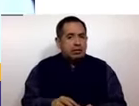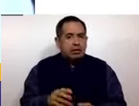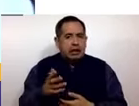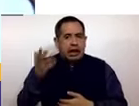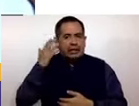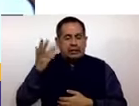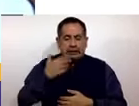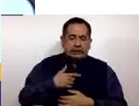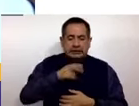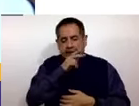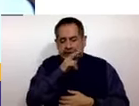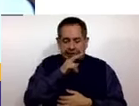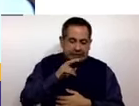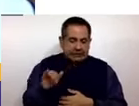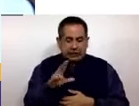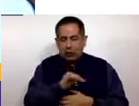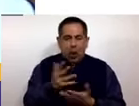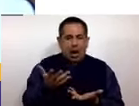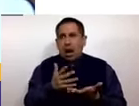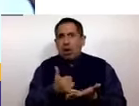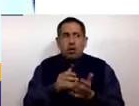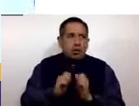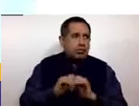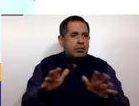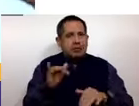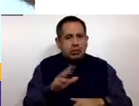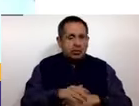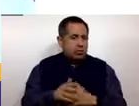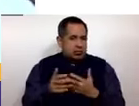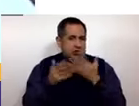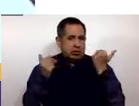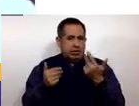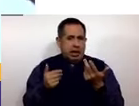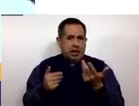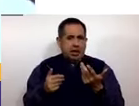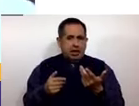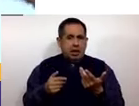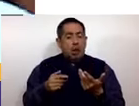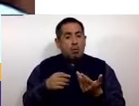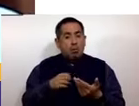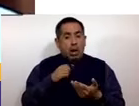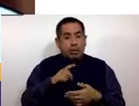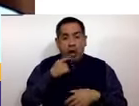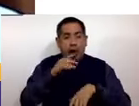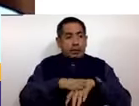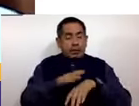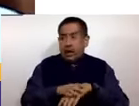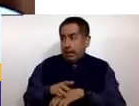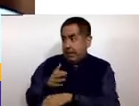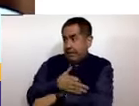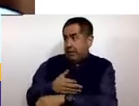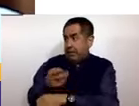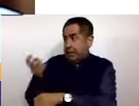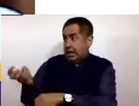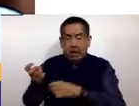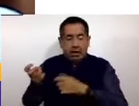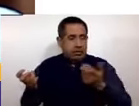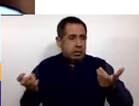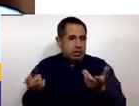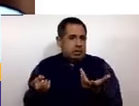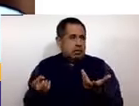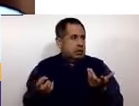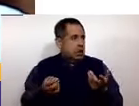suponía, porque también yo no sabía si decir o no que estaba escribiendo este libro a mi familia, porque eso es un asunto